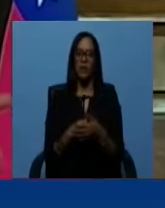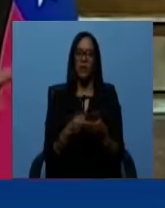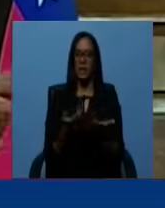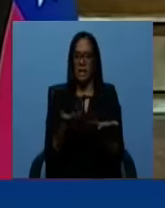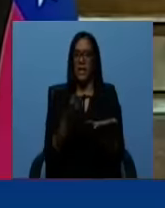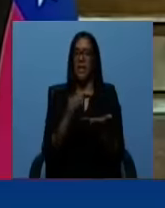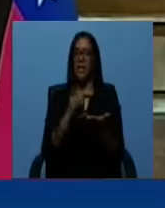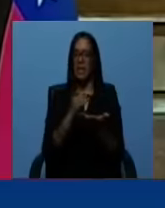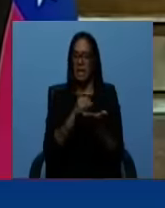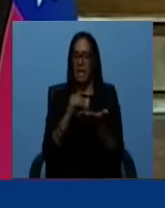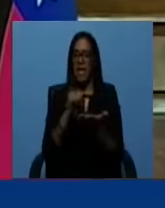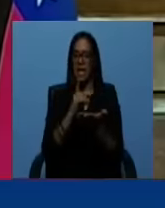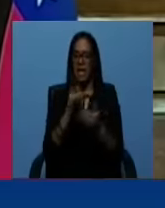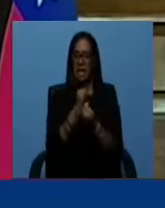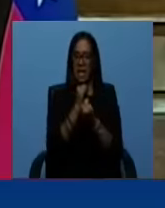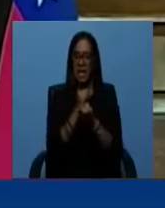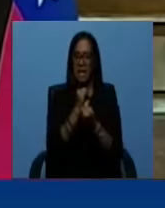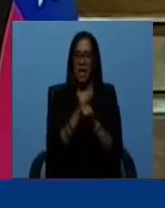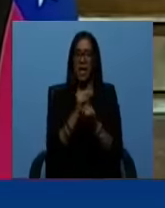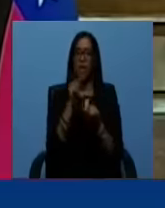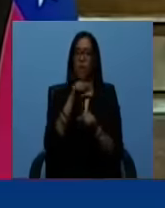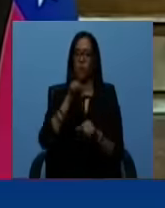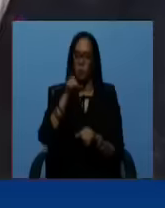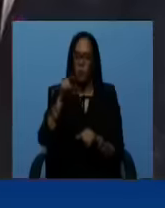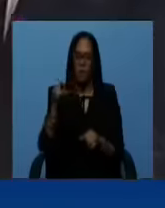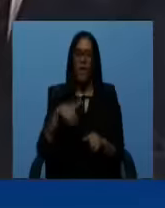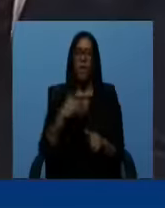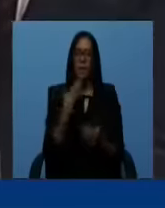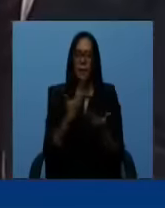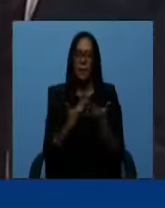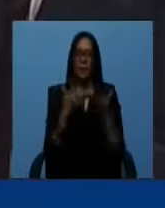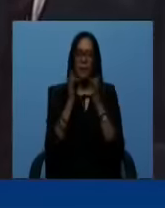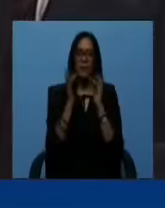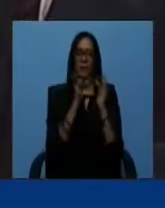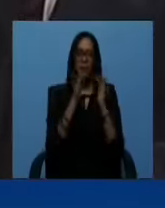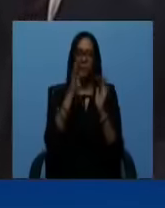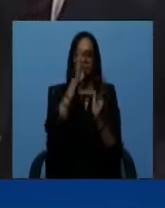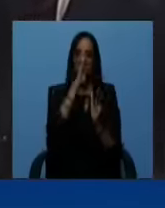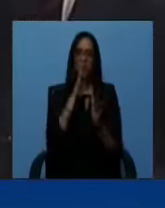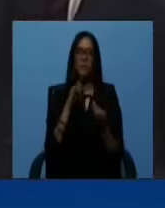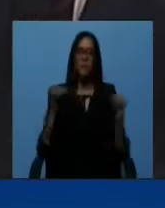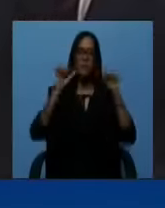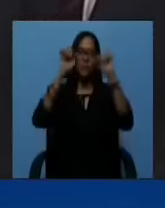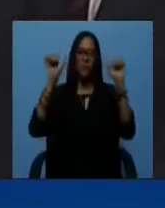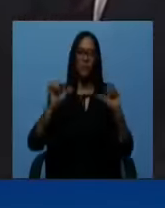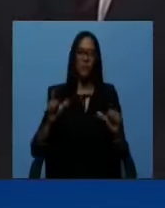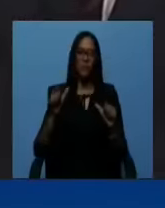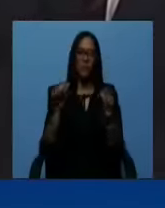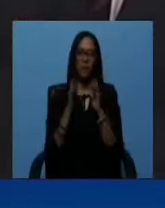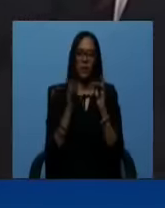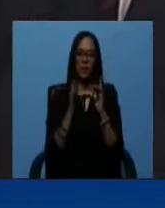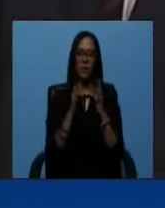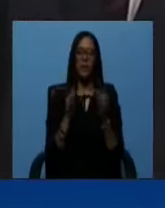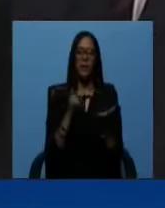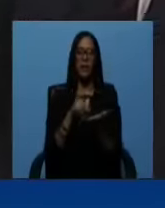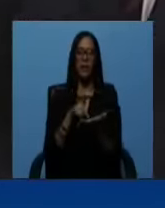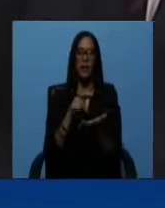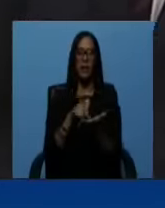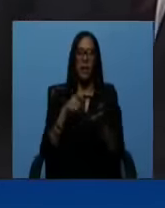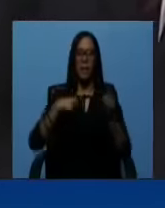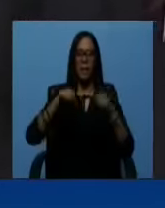automatizado, eso le va a permitir a ustedes la conexión entre bancos con este sistema automatizado para participar en